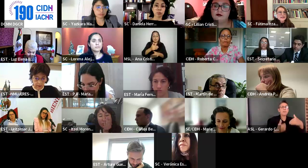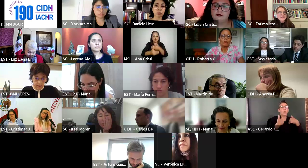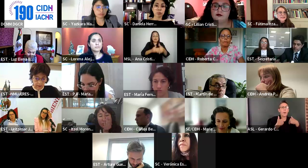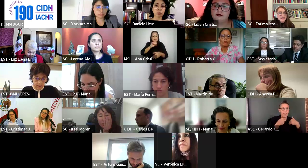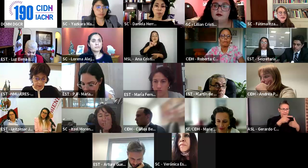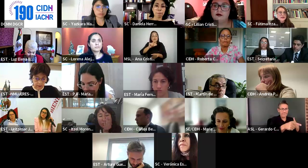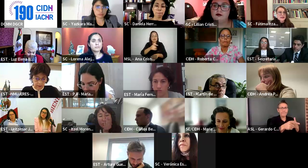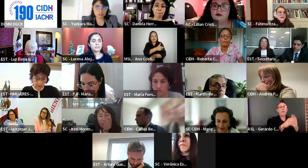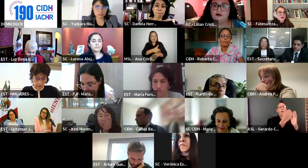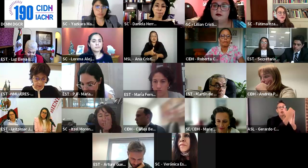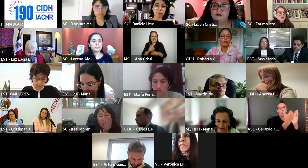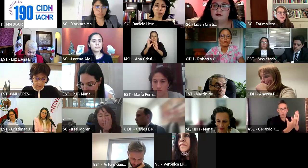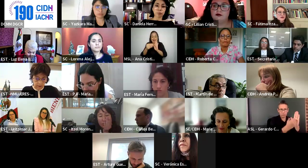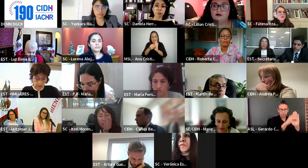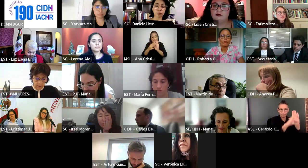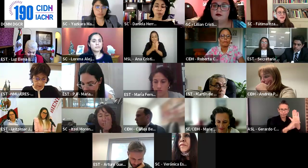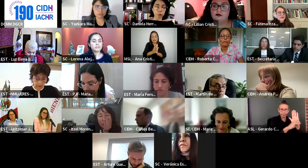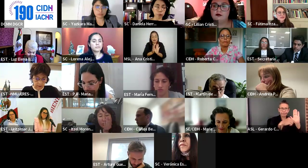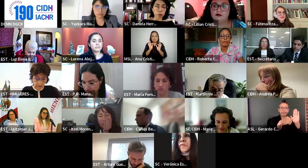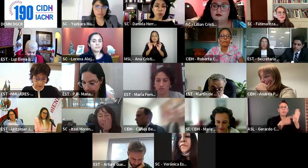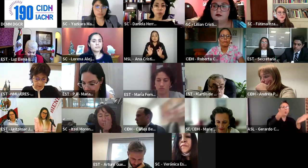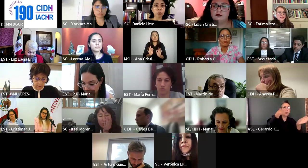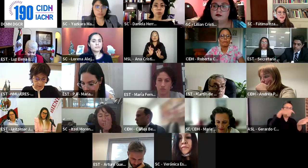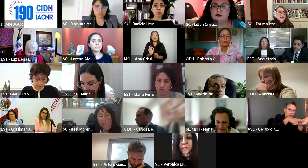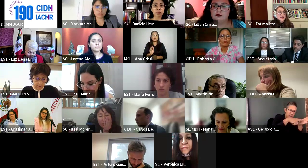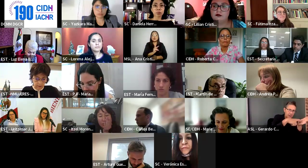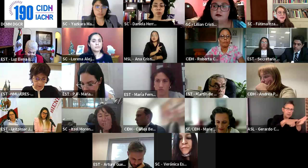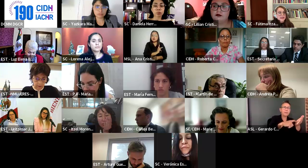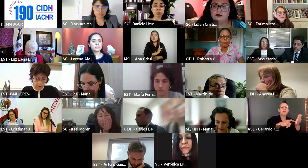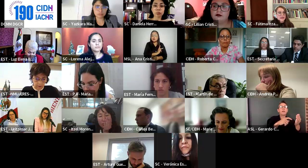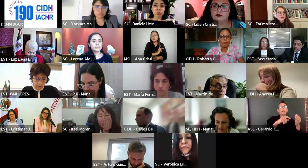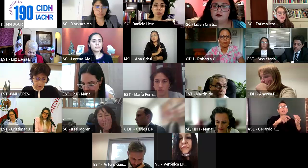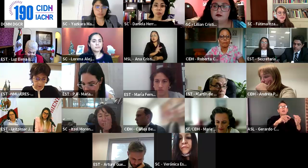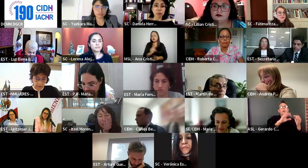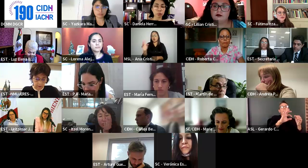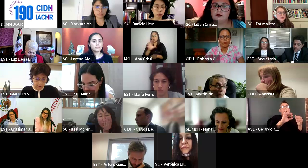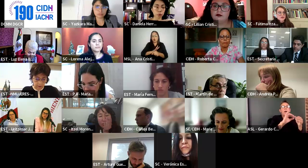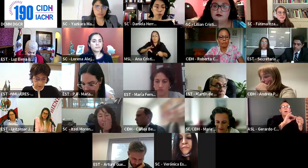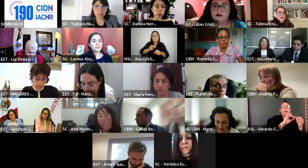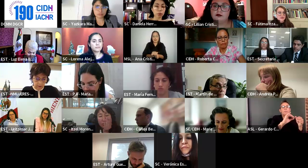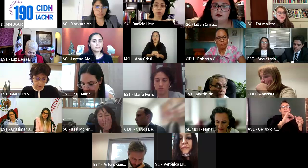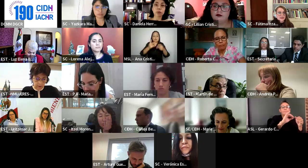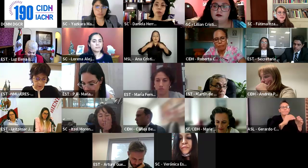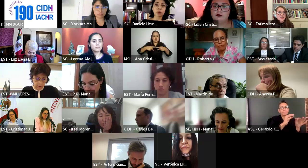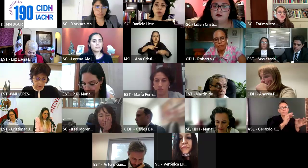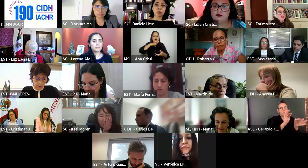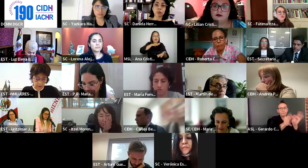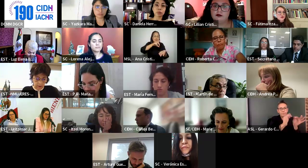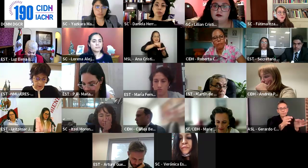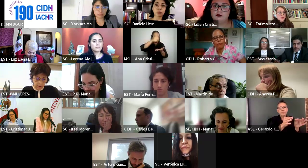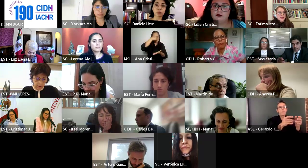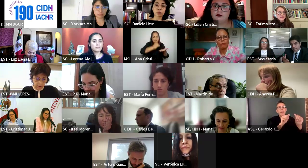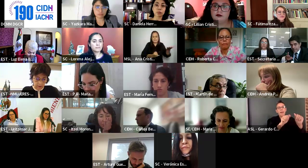Familiares ya reconoce una capacidad jurídica plena para todas las personas con discapacidad,